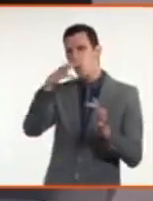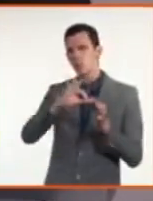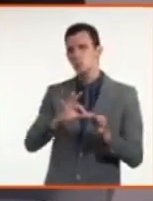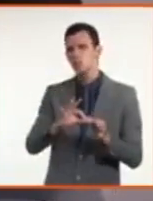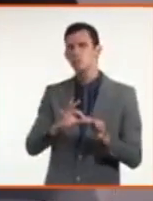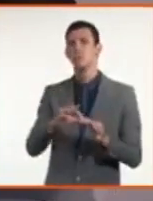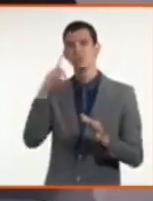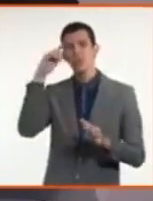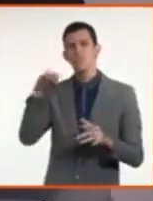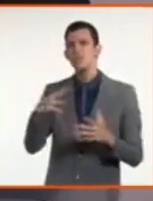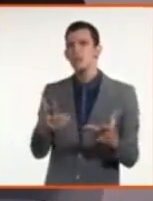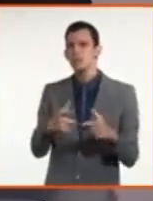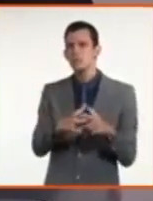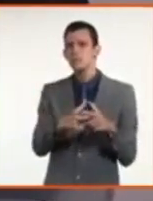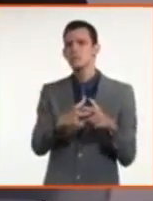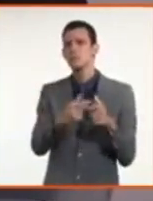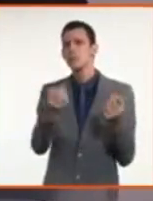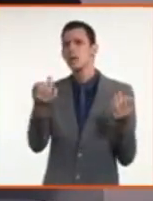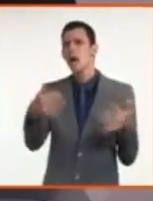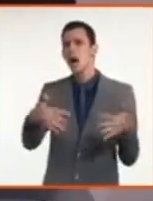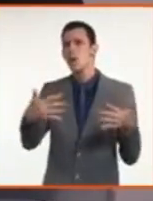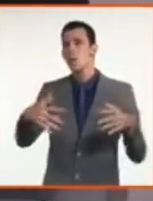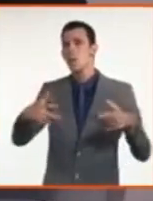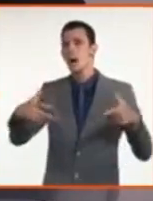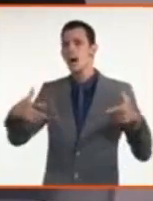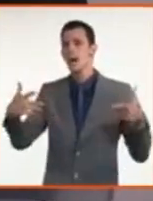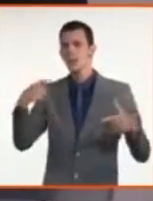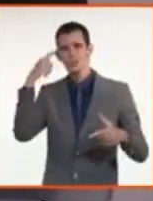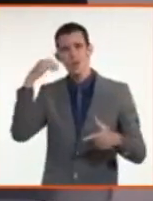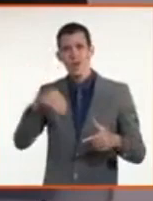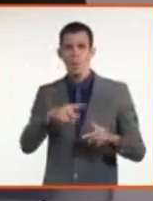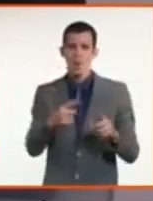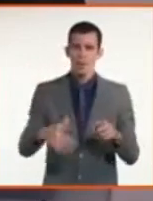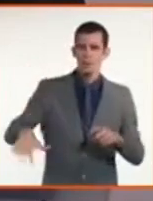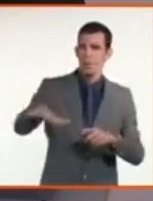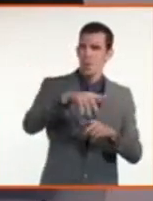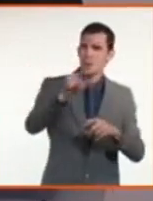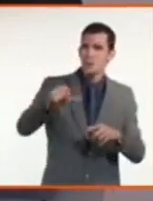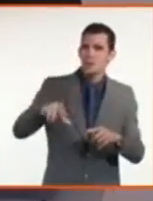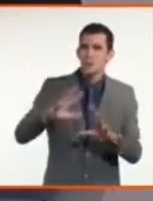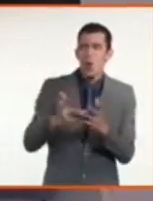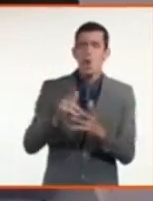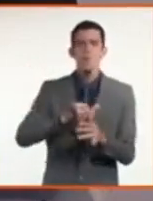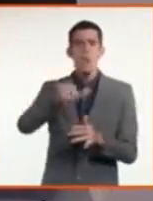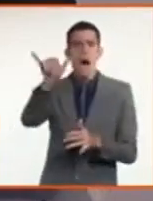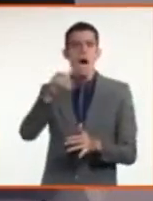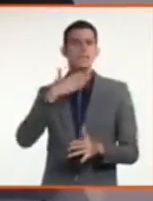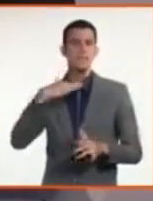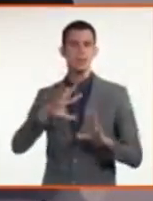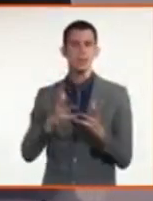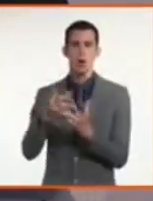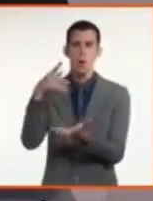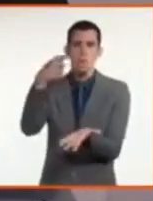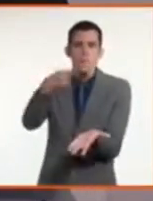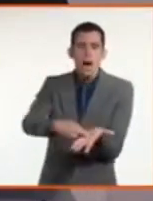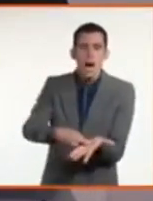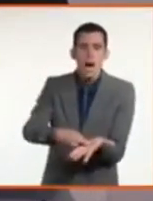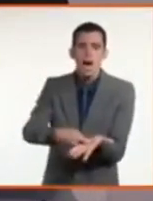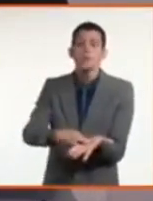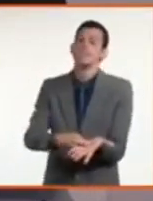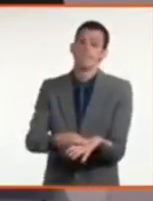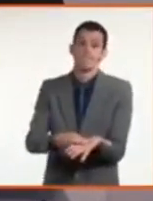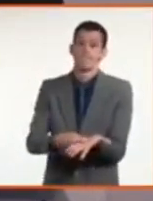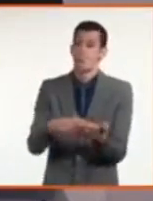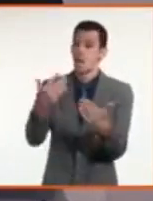incrementándose claro más demanda de divisa y las cuestiones vinculadas con efecto y nosotros tenemos que lograr una estabilidad tipo